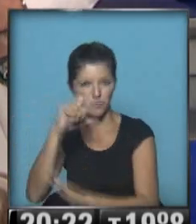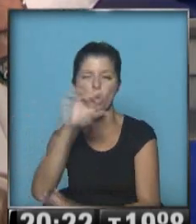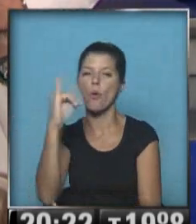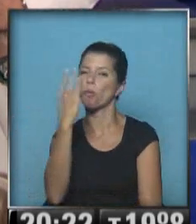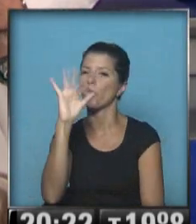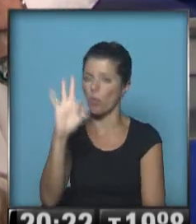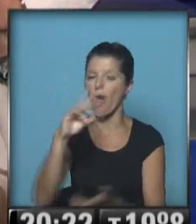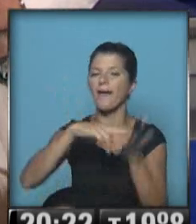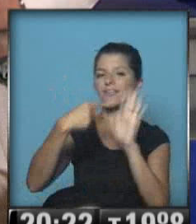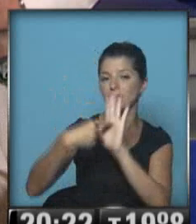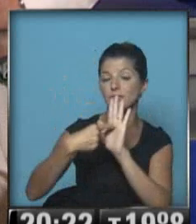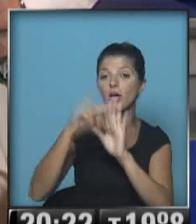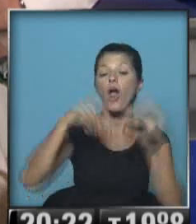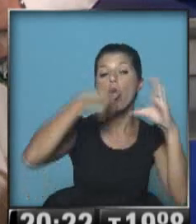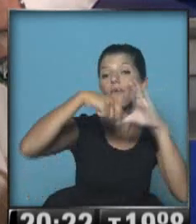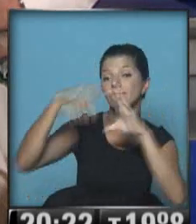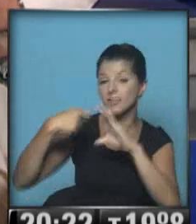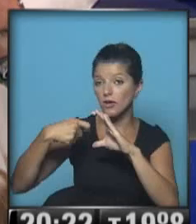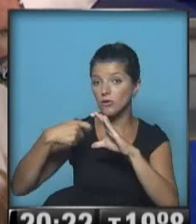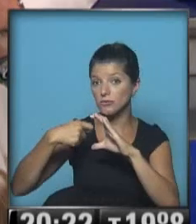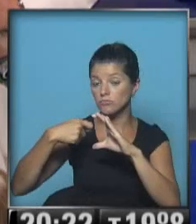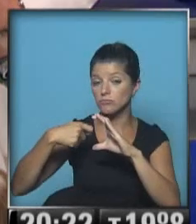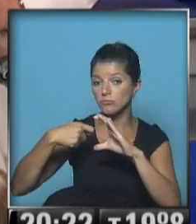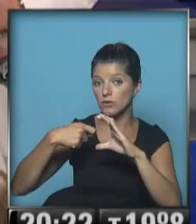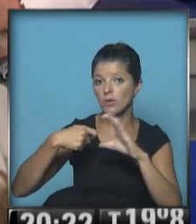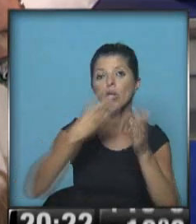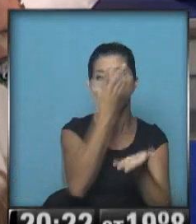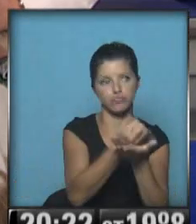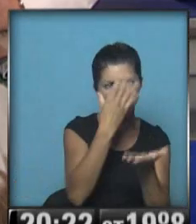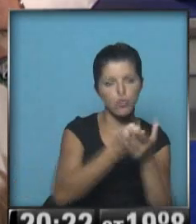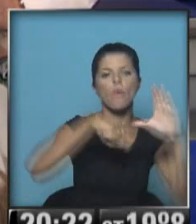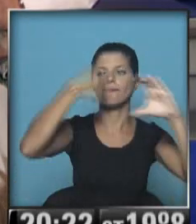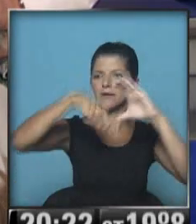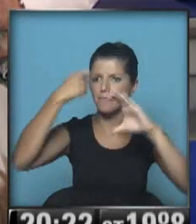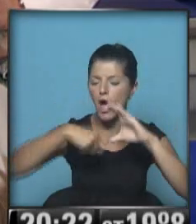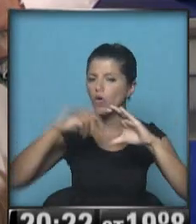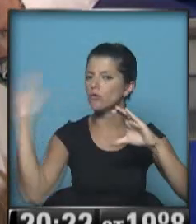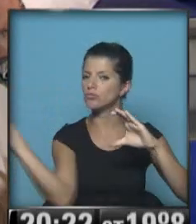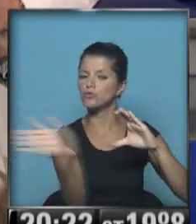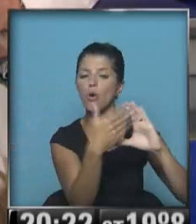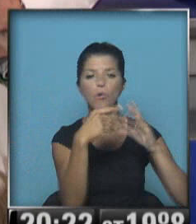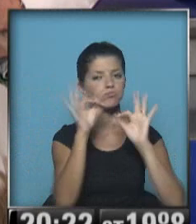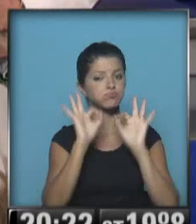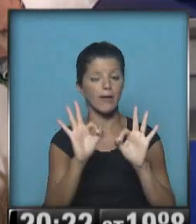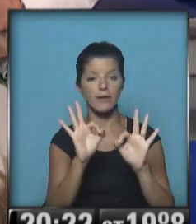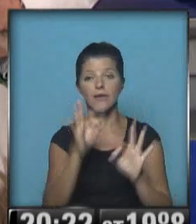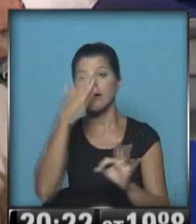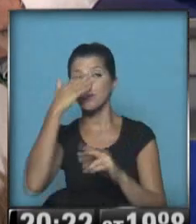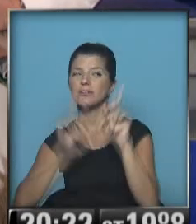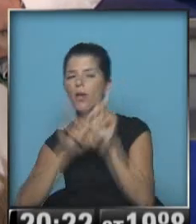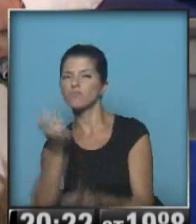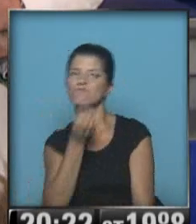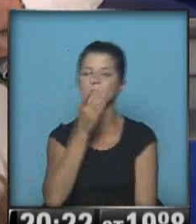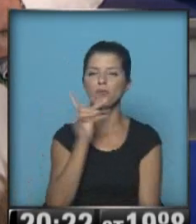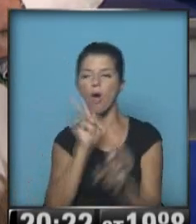son aquellos videos que fueron grabados filmados con material que tal vez algunos testimonios